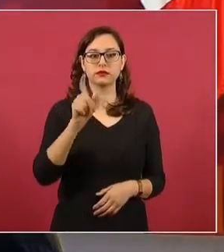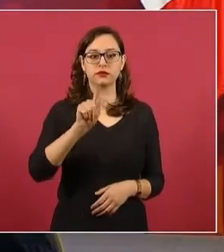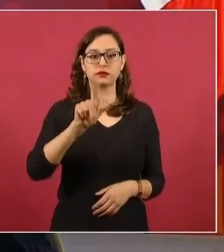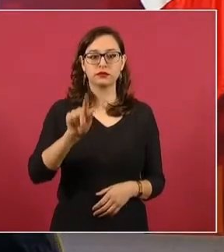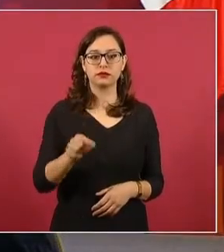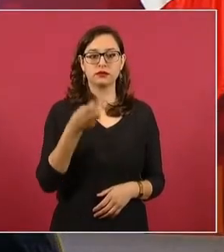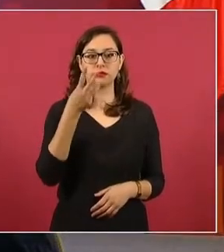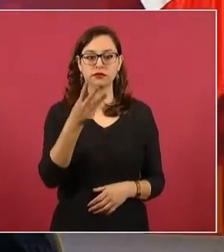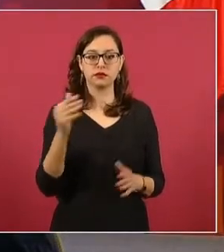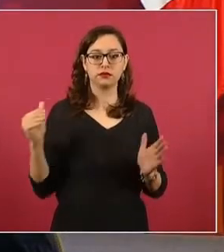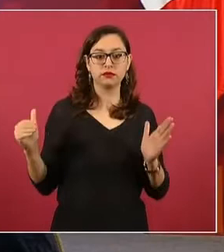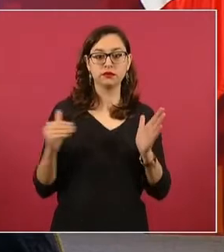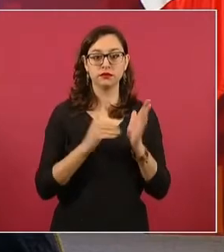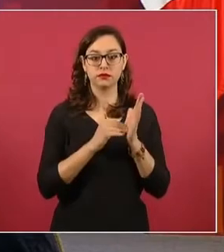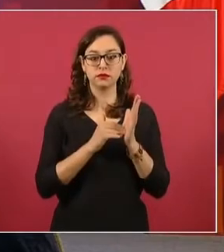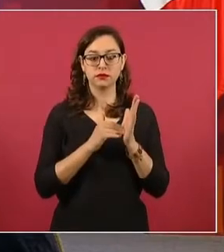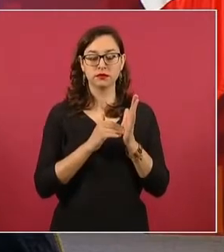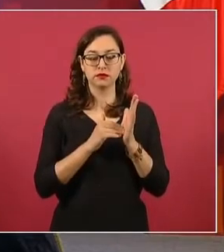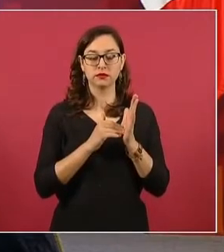$373.000